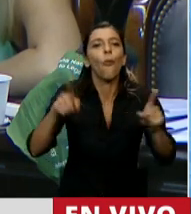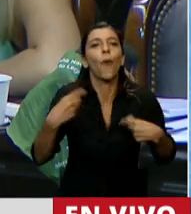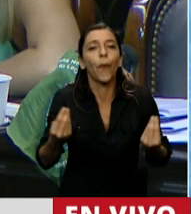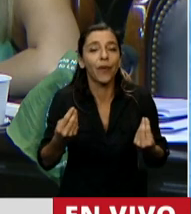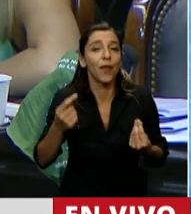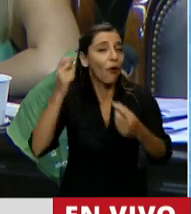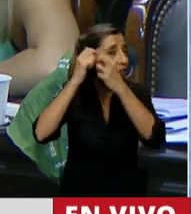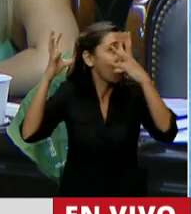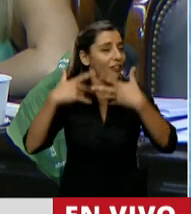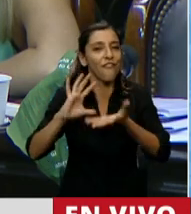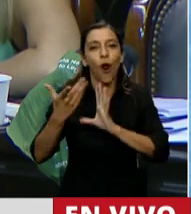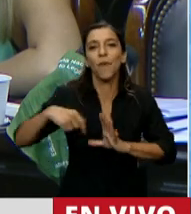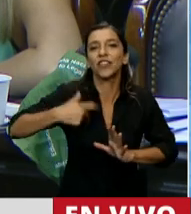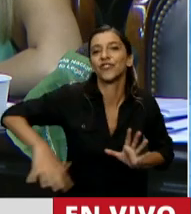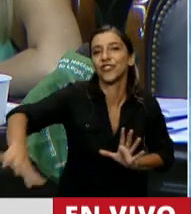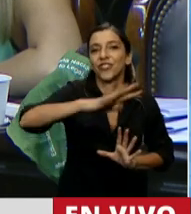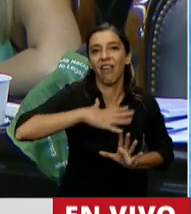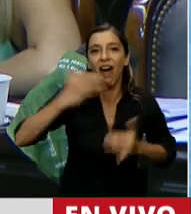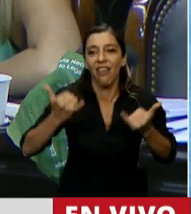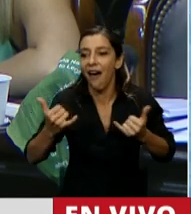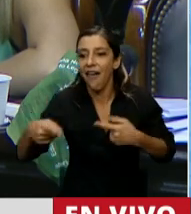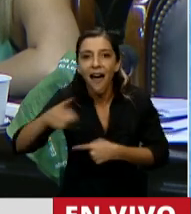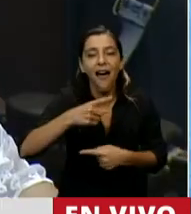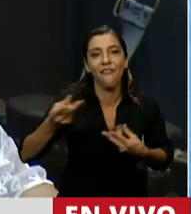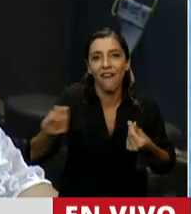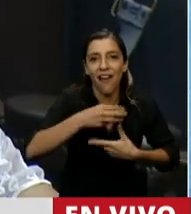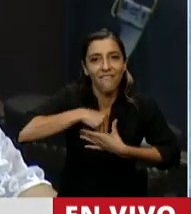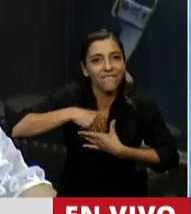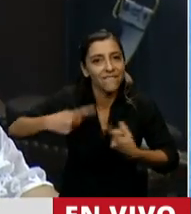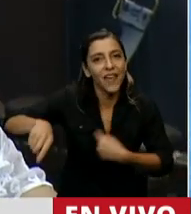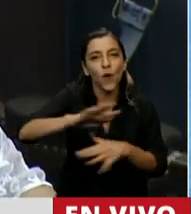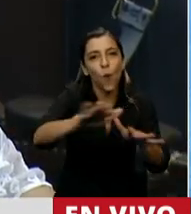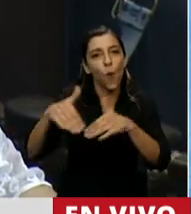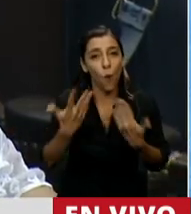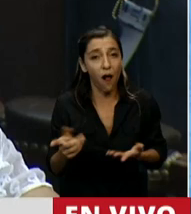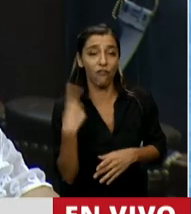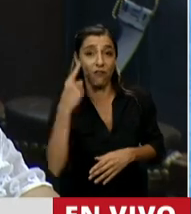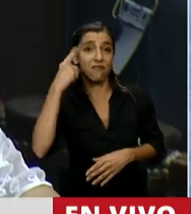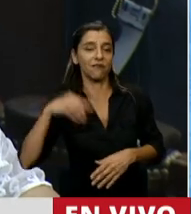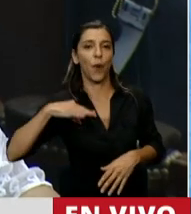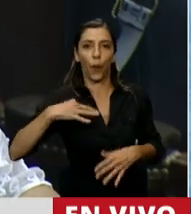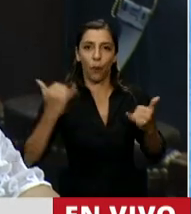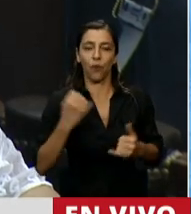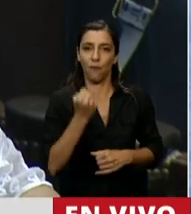el punto central que hoy estamos debatiendo. Si frente al valor que le damos a la autonomía